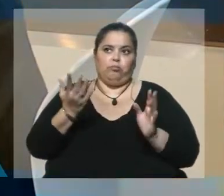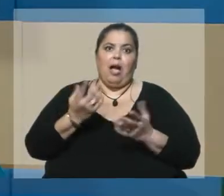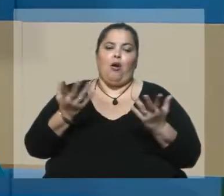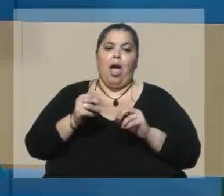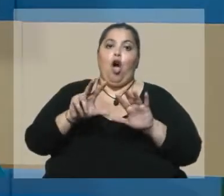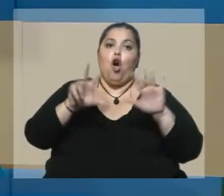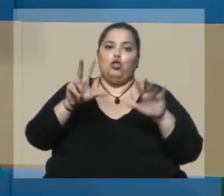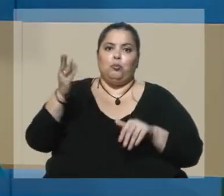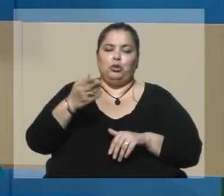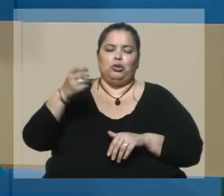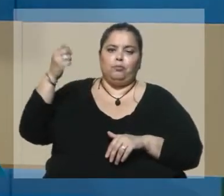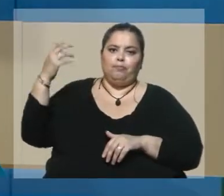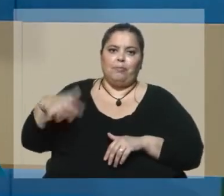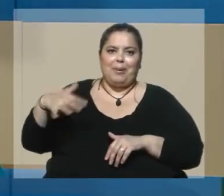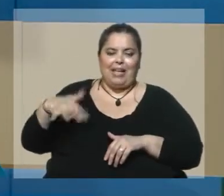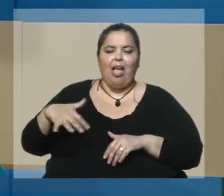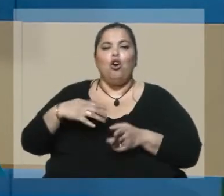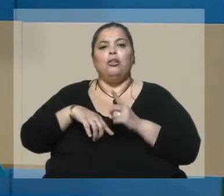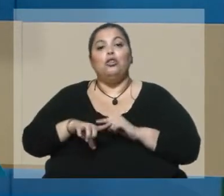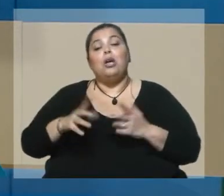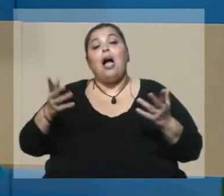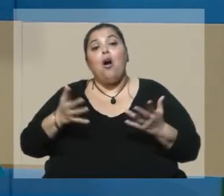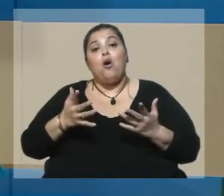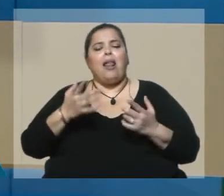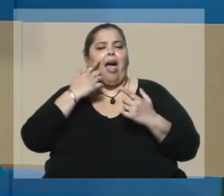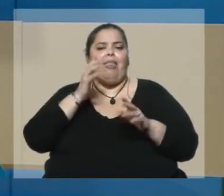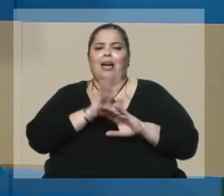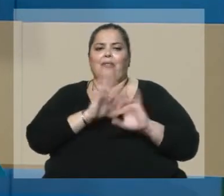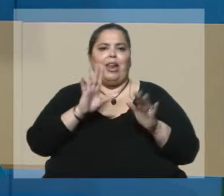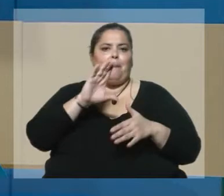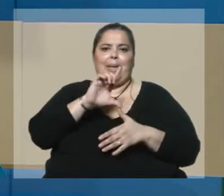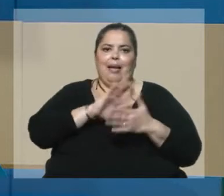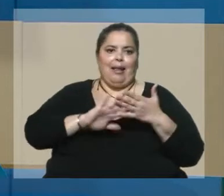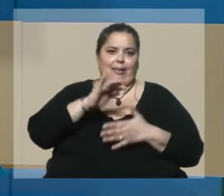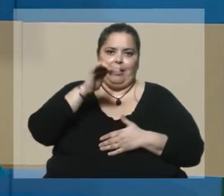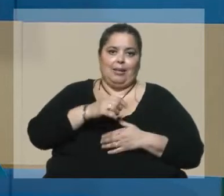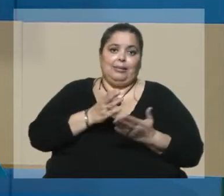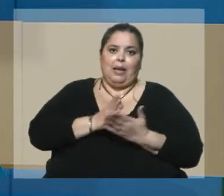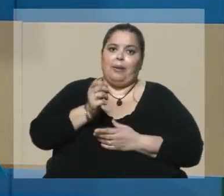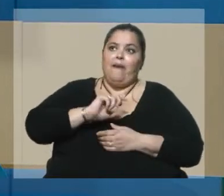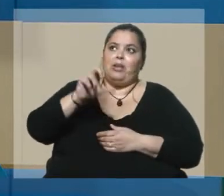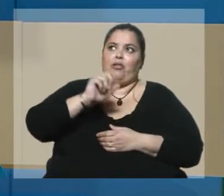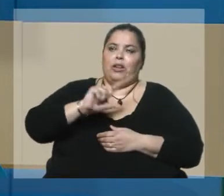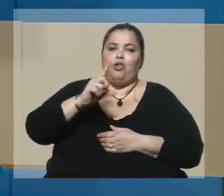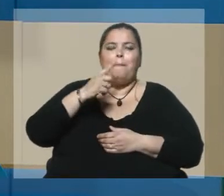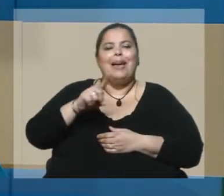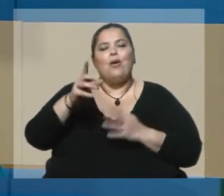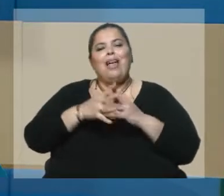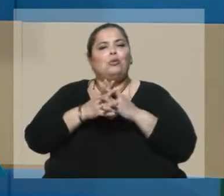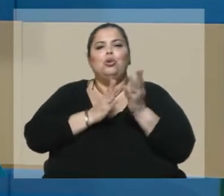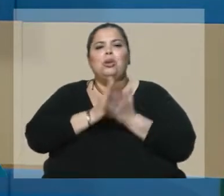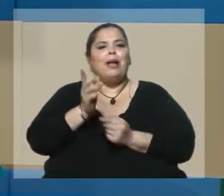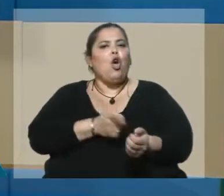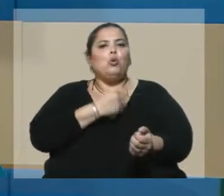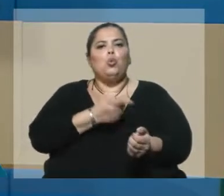es un país que está acostumbrado a vivir sin inflación y El Gran riesgo si se quiere o qué es lo que se quiere evitar es